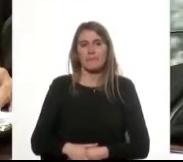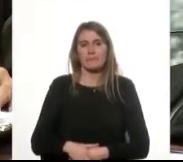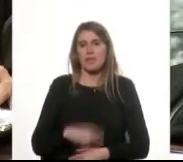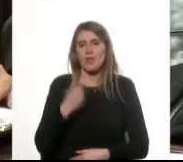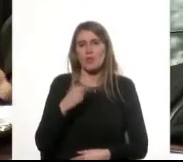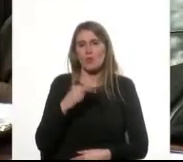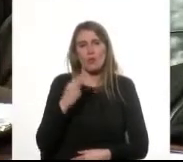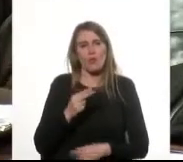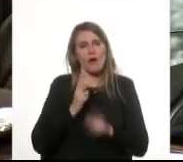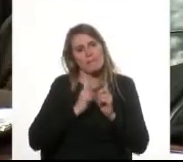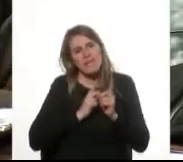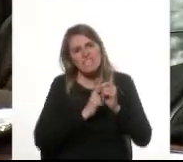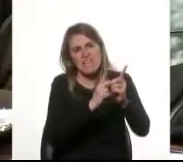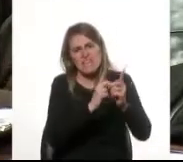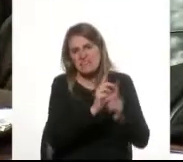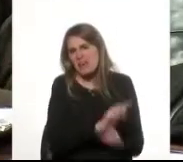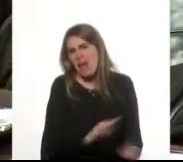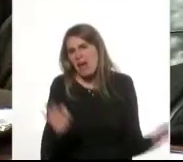nunca perseguí a nadie,